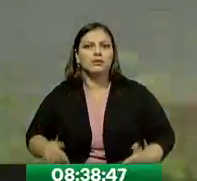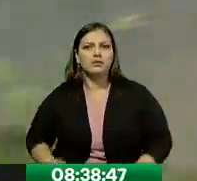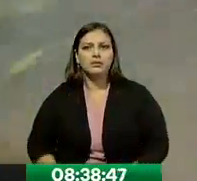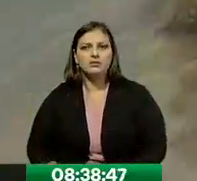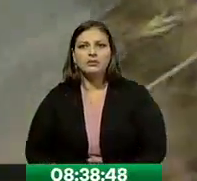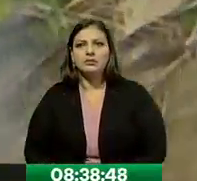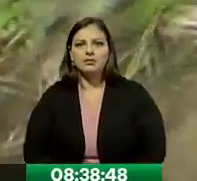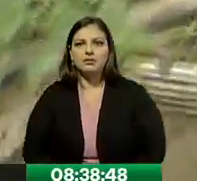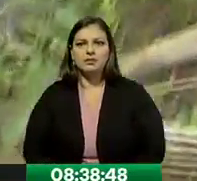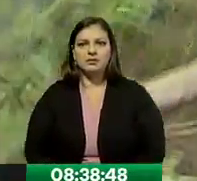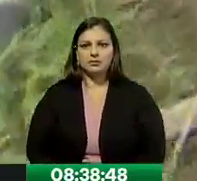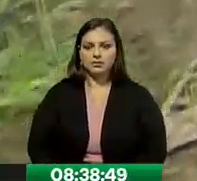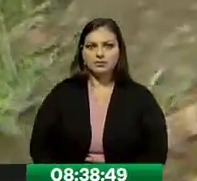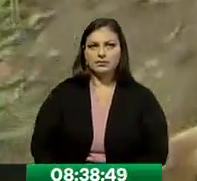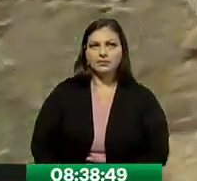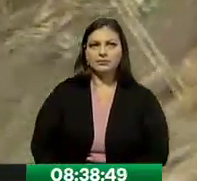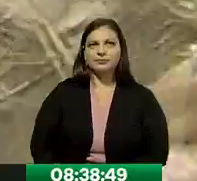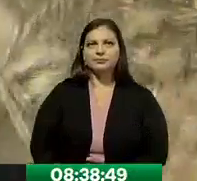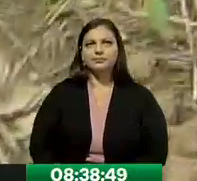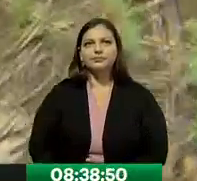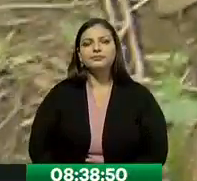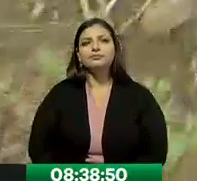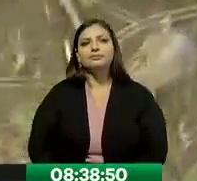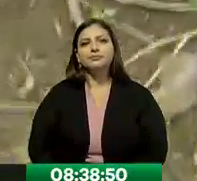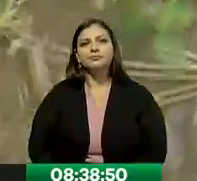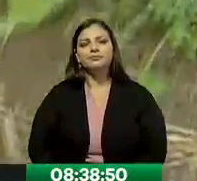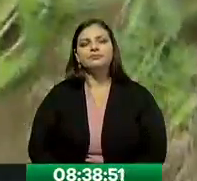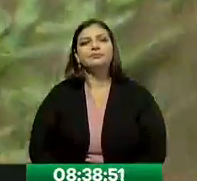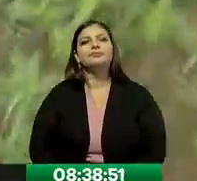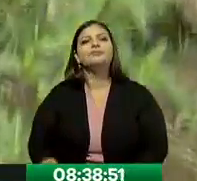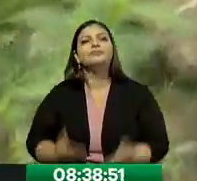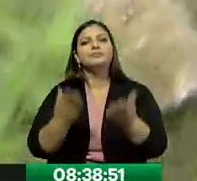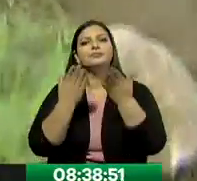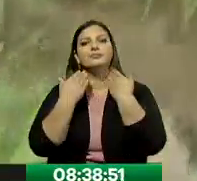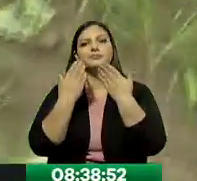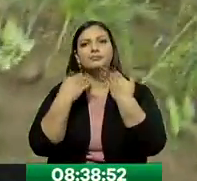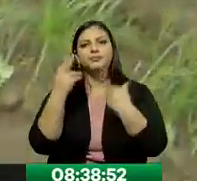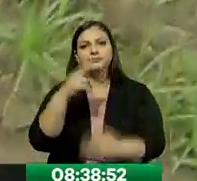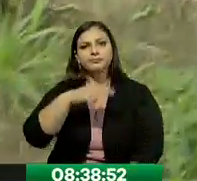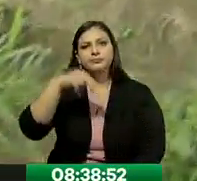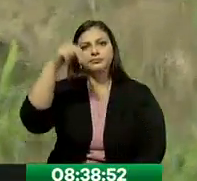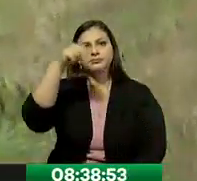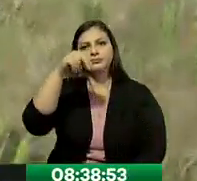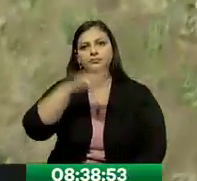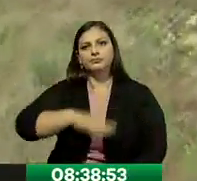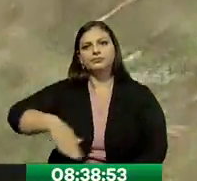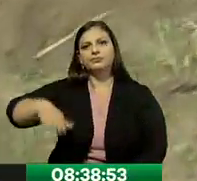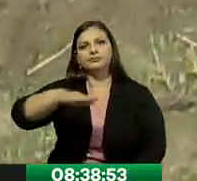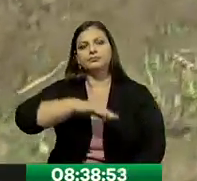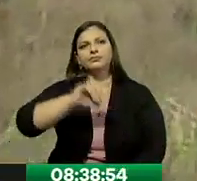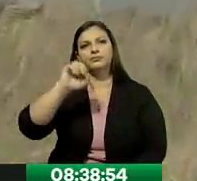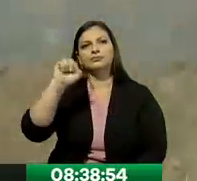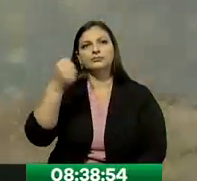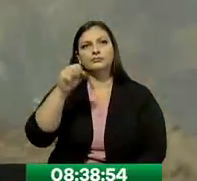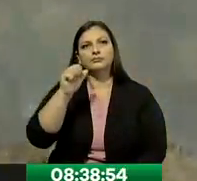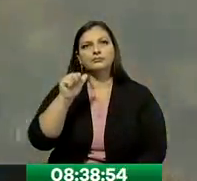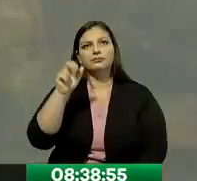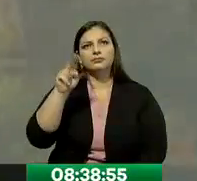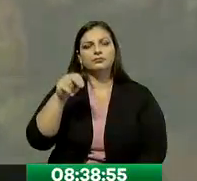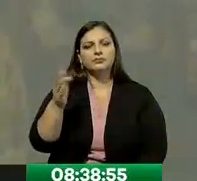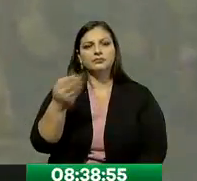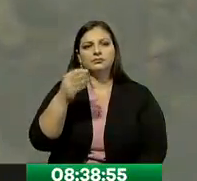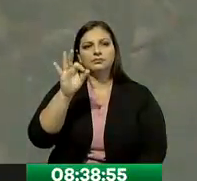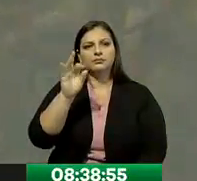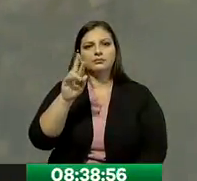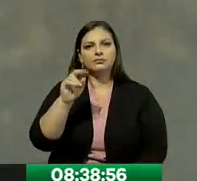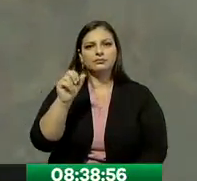cooperativa san francisco 2 más de 3000 personas se sienten afectadas por este problema